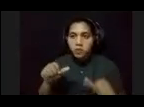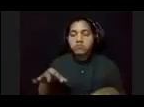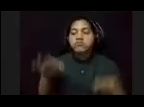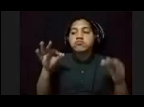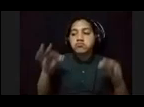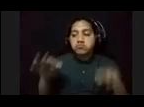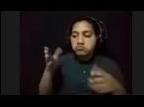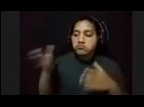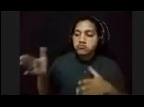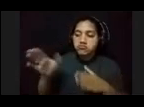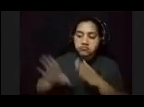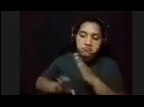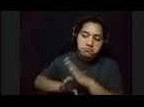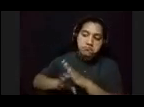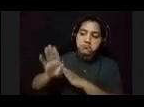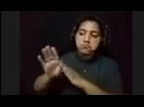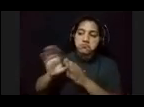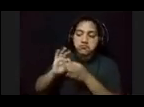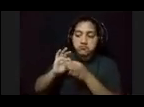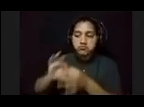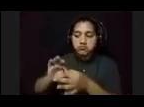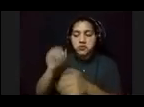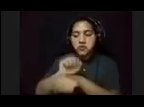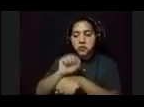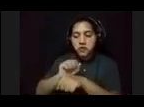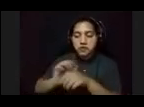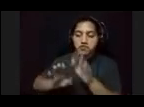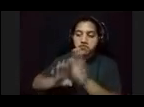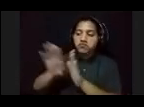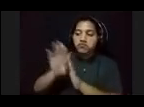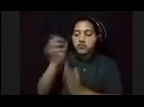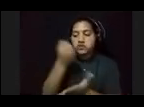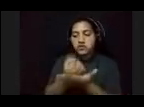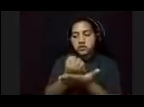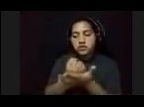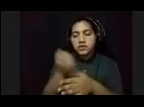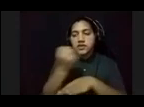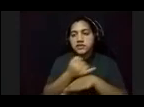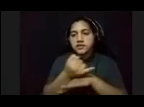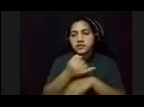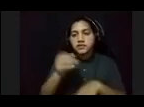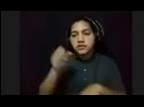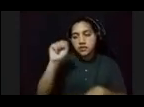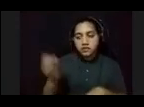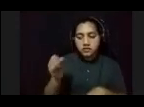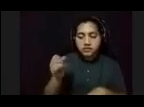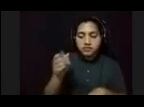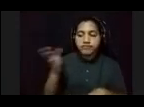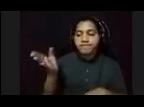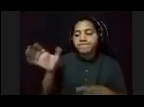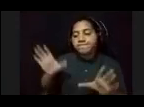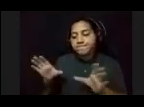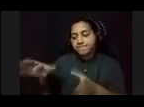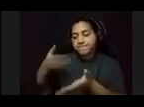está atado al trabajo y desarrollo económico de la isleta de San Juan. En la medida que el desplazamiento poblacional fue en